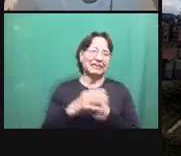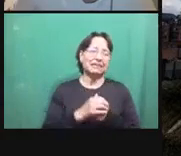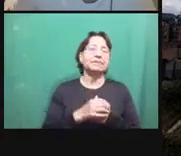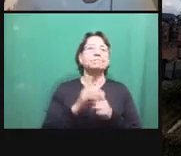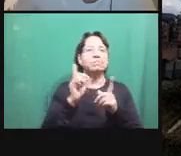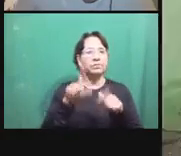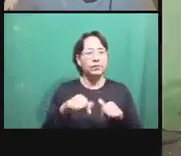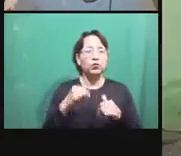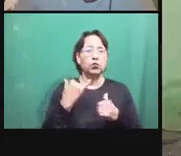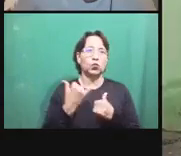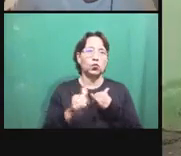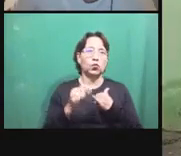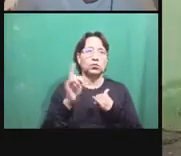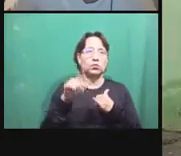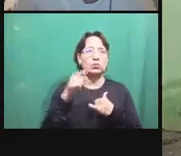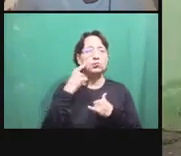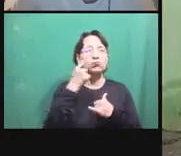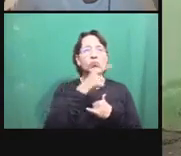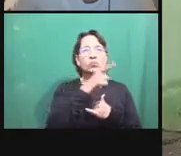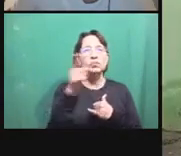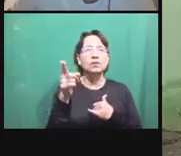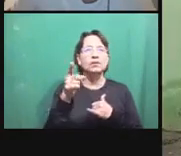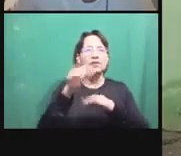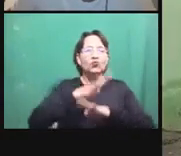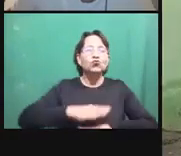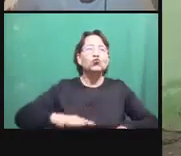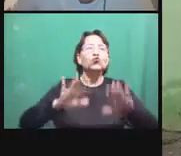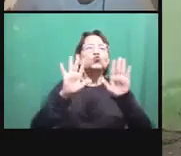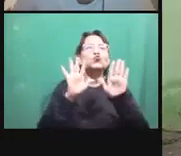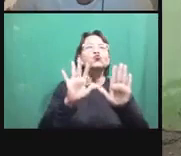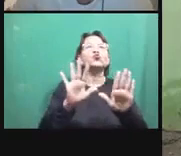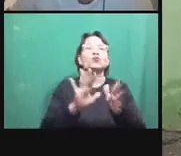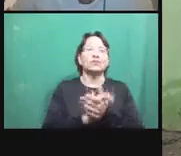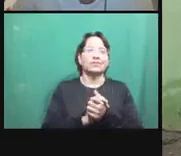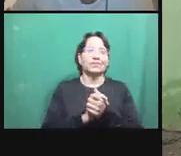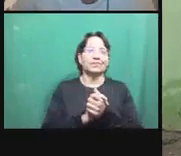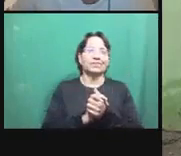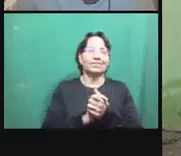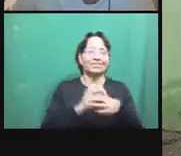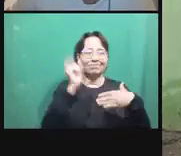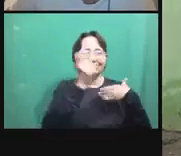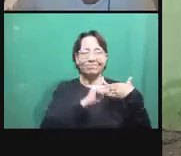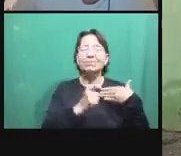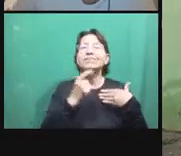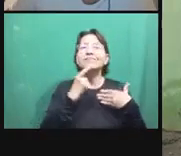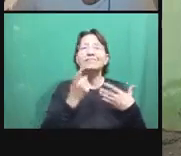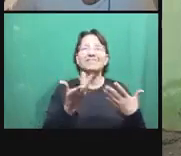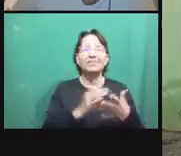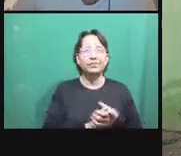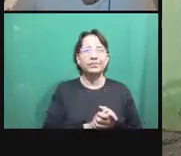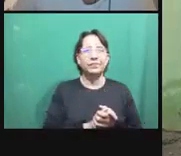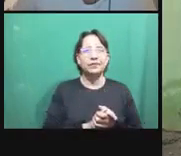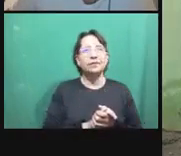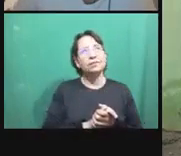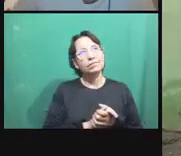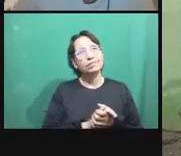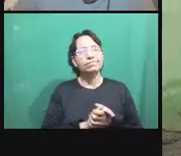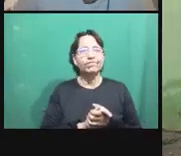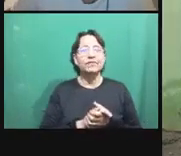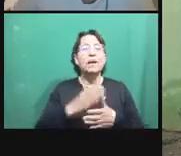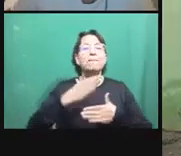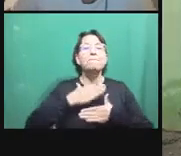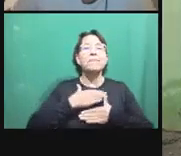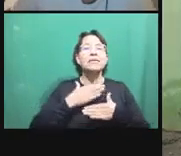Tenemos por últimas también el graffiti territorial, ¿no? El graffiti que muchas veces demarca